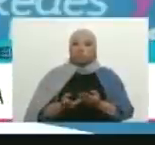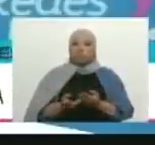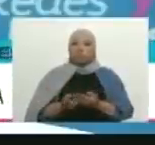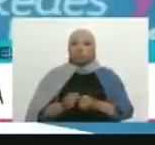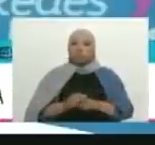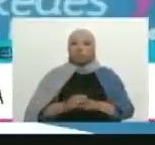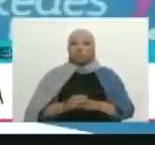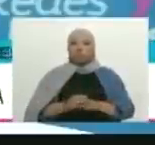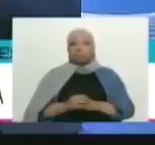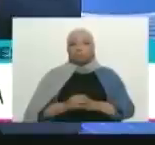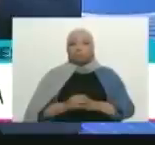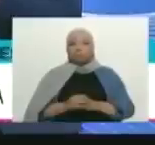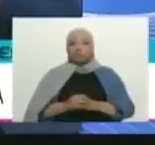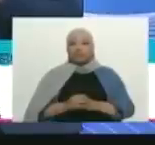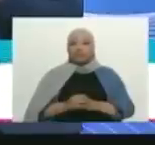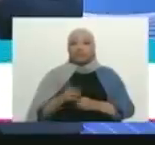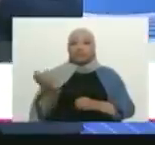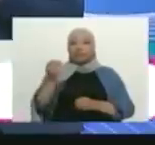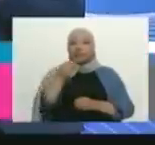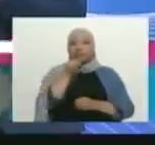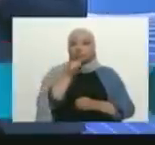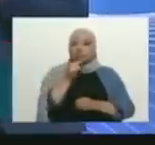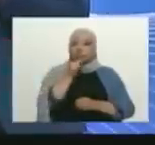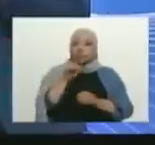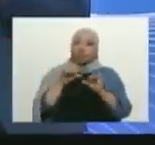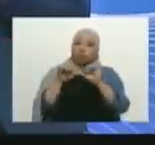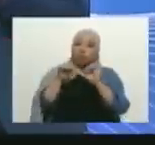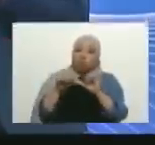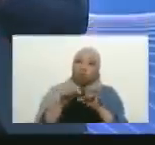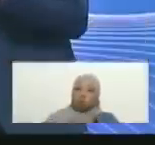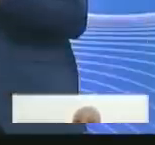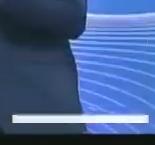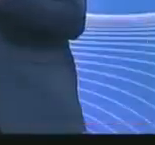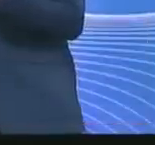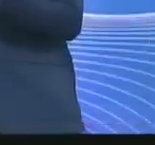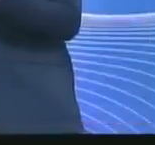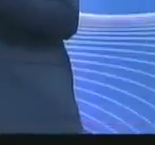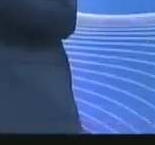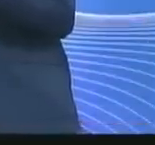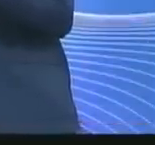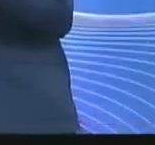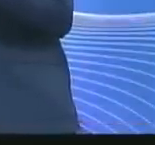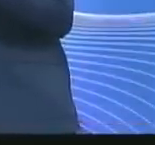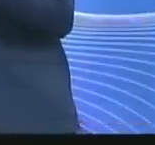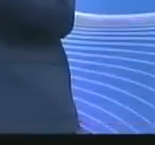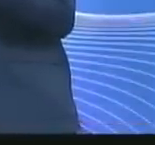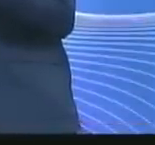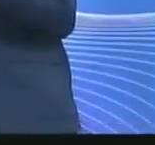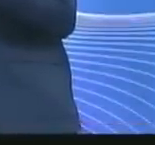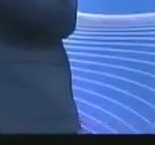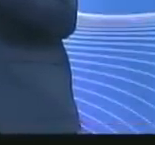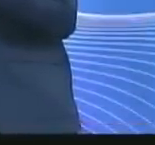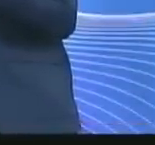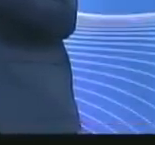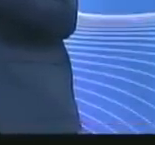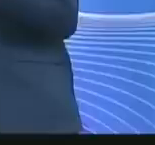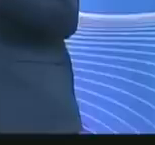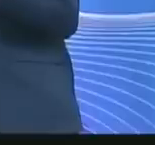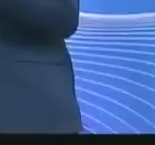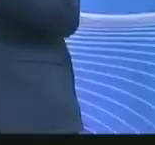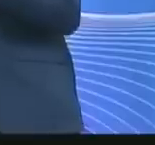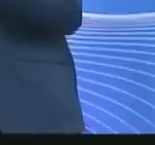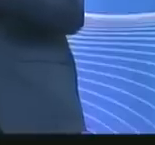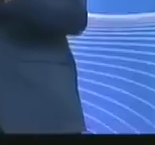comentario. Adelante. Seguimos, presidente. Hablemos acerca de PDVSA. Confirmó la aprobación de licencia ENI